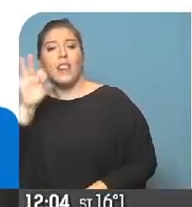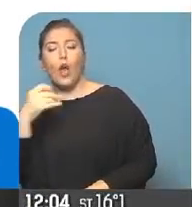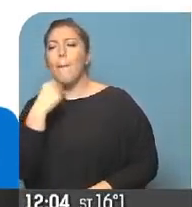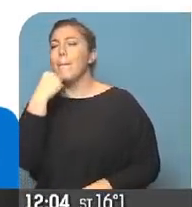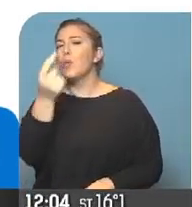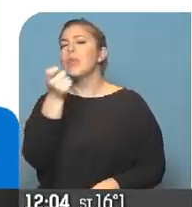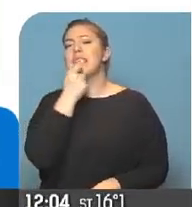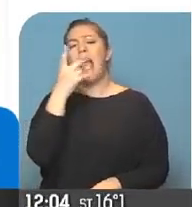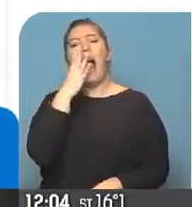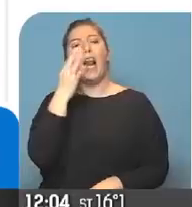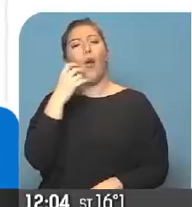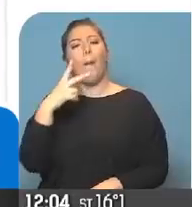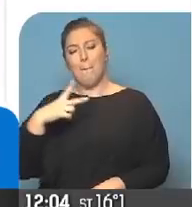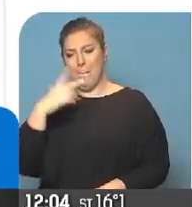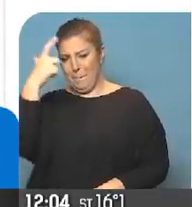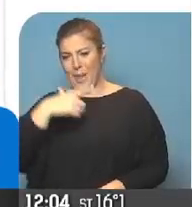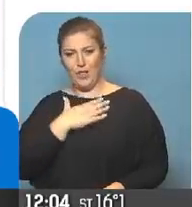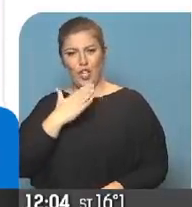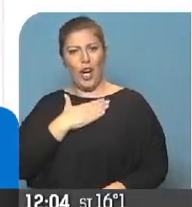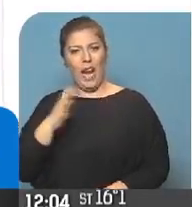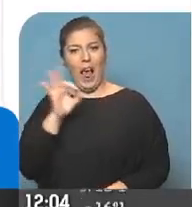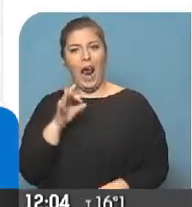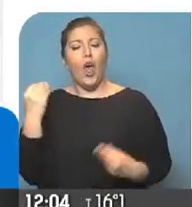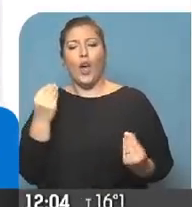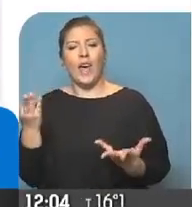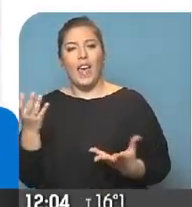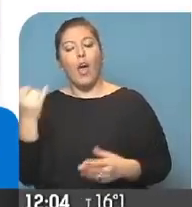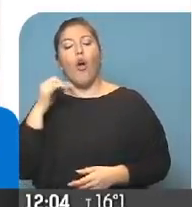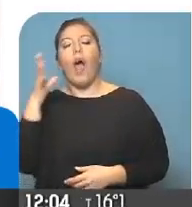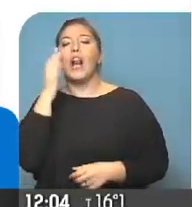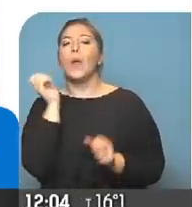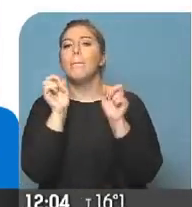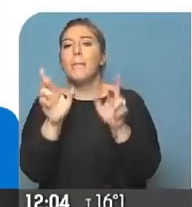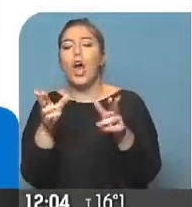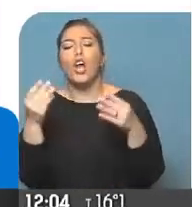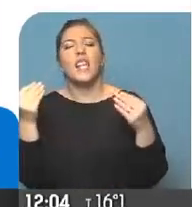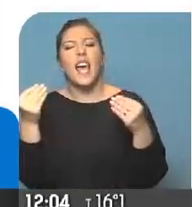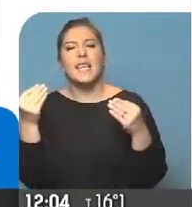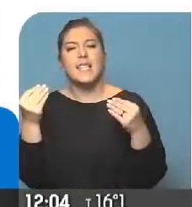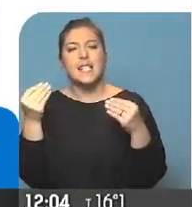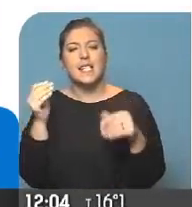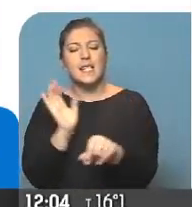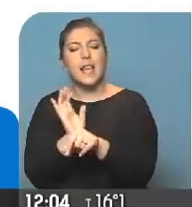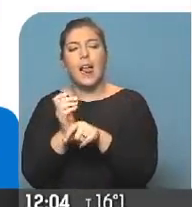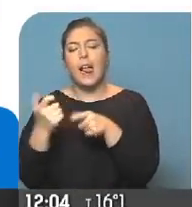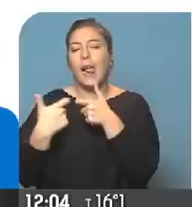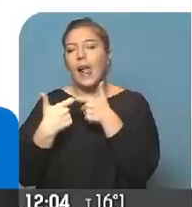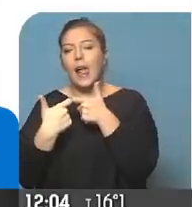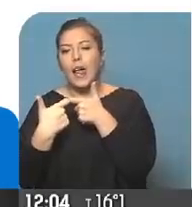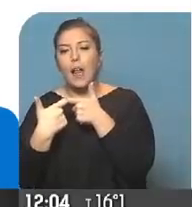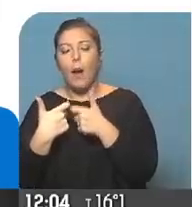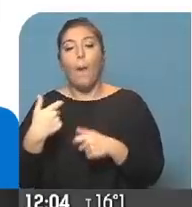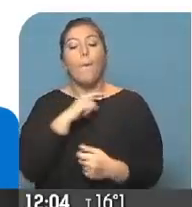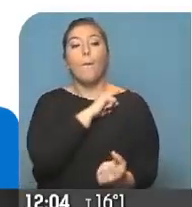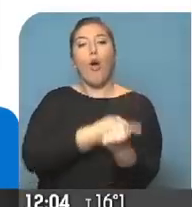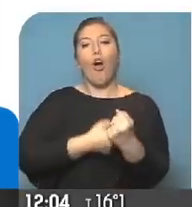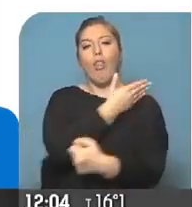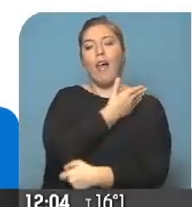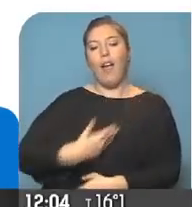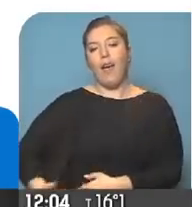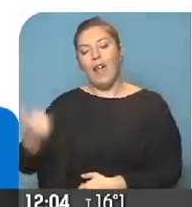algo personal o de forum shopping, y aclara que es algo peor en esa carta, que se trata de connivencia entre el Poder Judicial y el